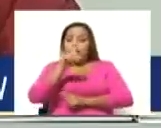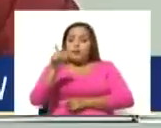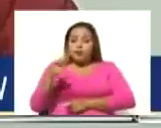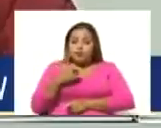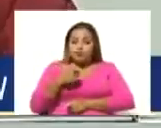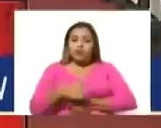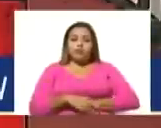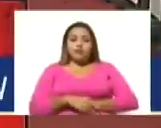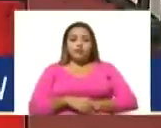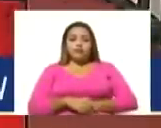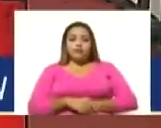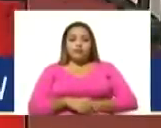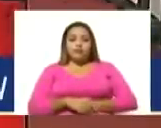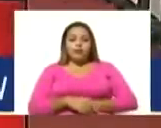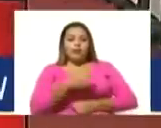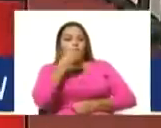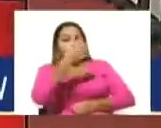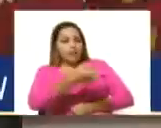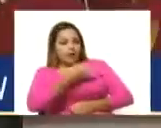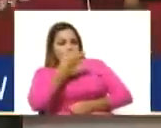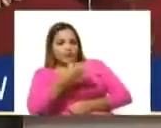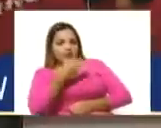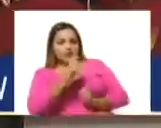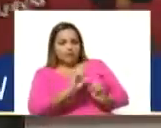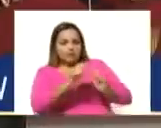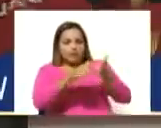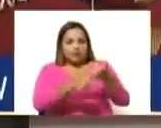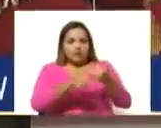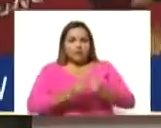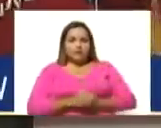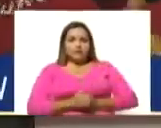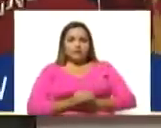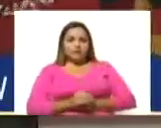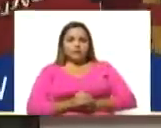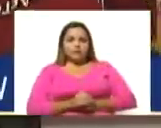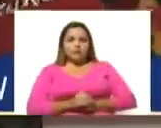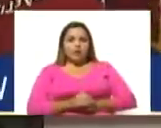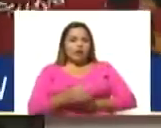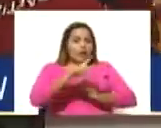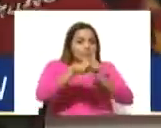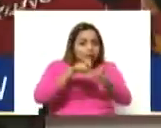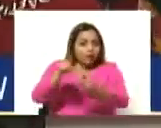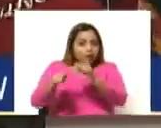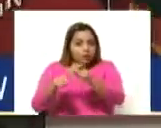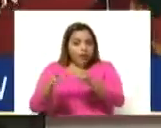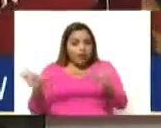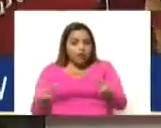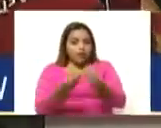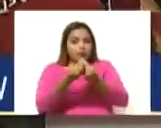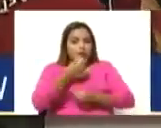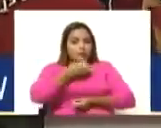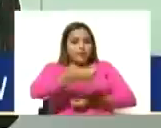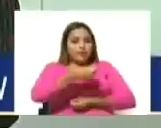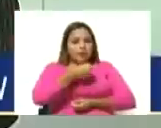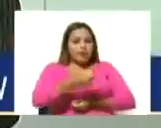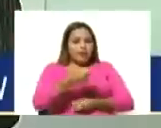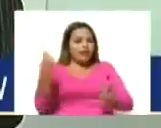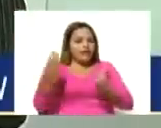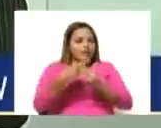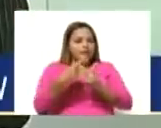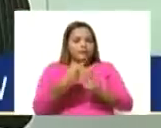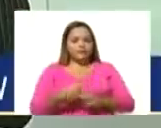agradezco. Muy buenas tardes. Inicia el ciclo de preguntas con Melanie Castillo por Venezolana de